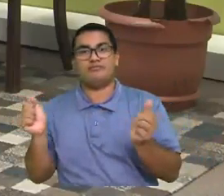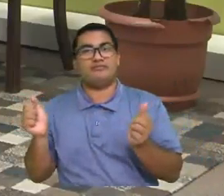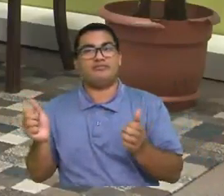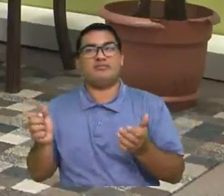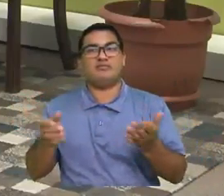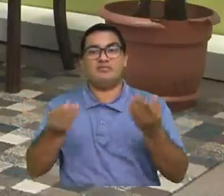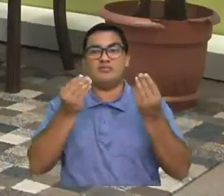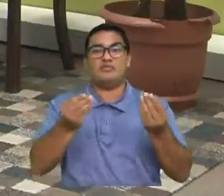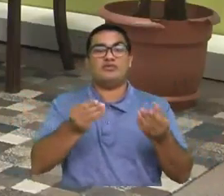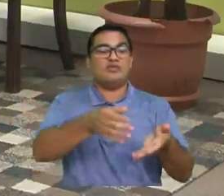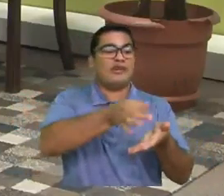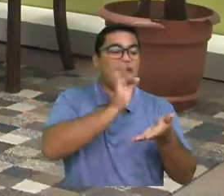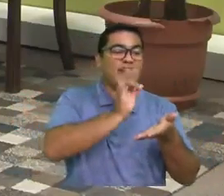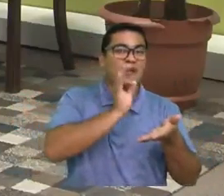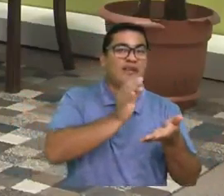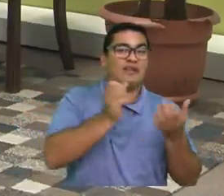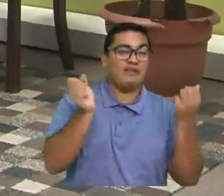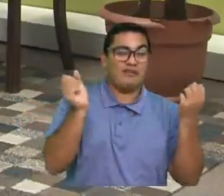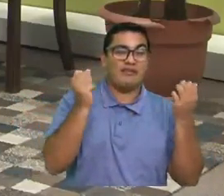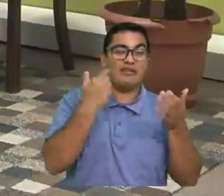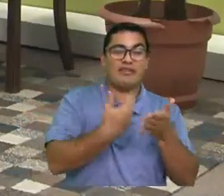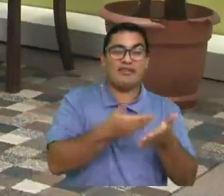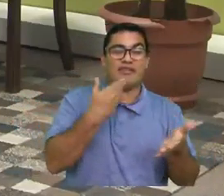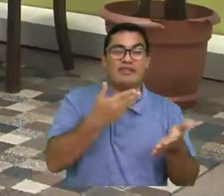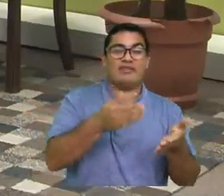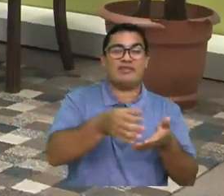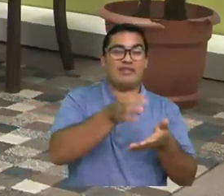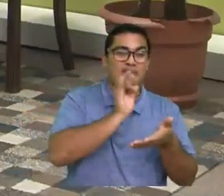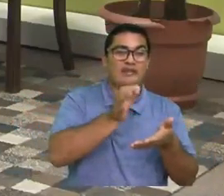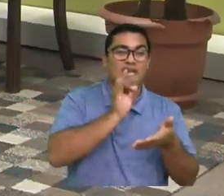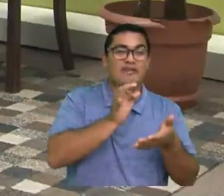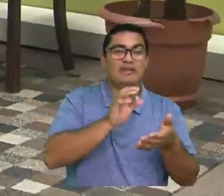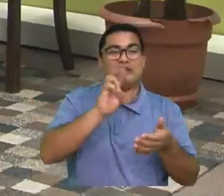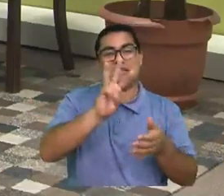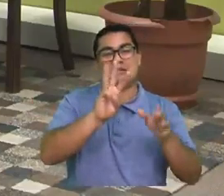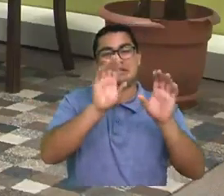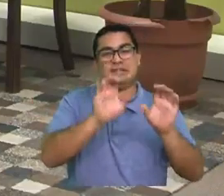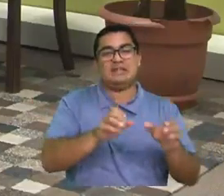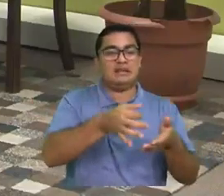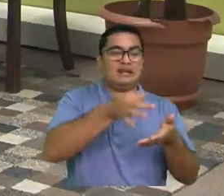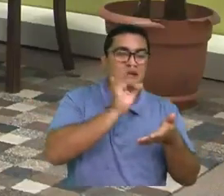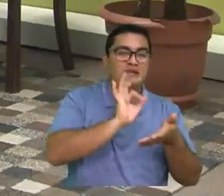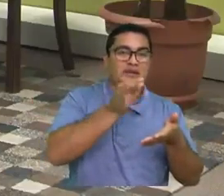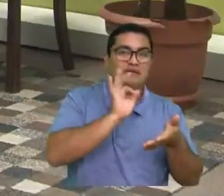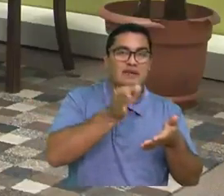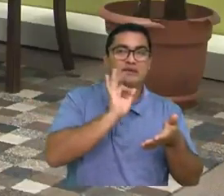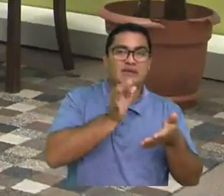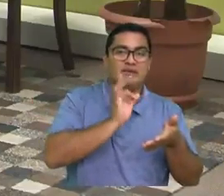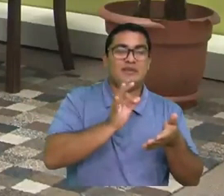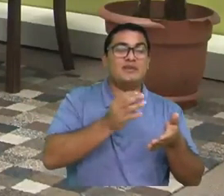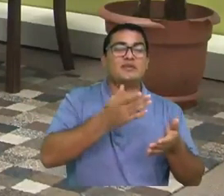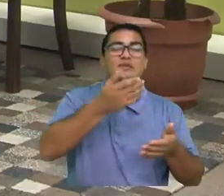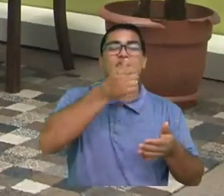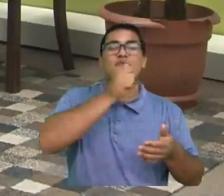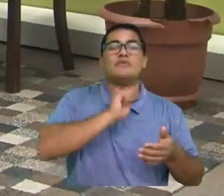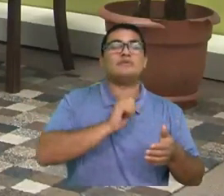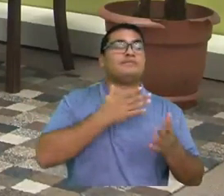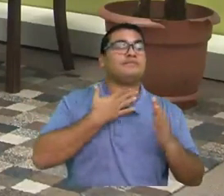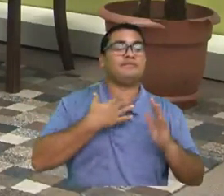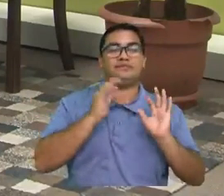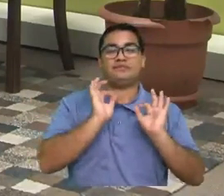café. De repente, para que no se duerman a las 3 de la tarde, se bebe un cafezazo.